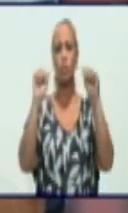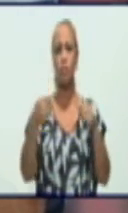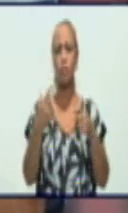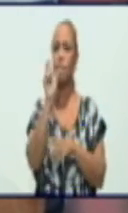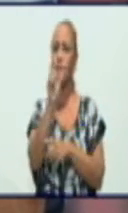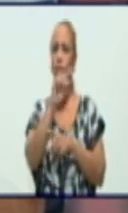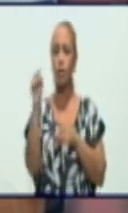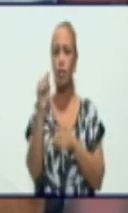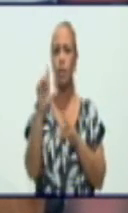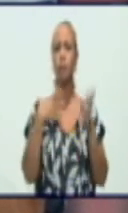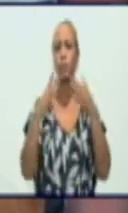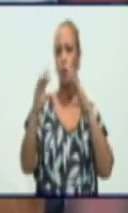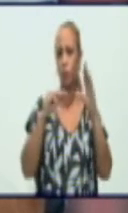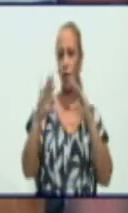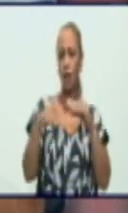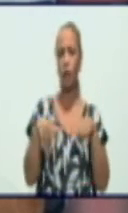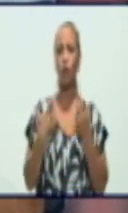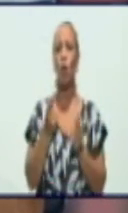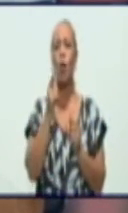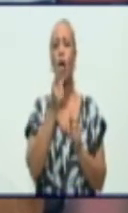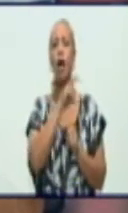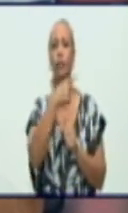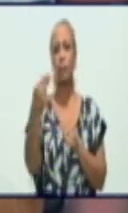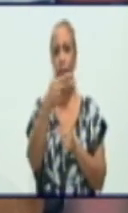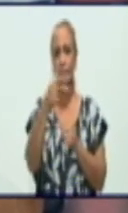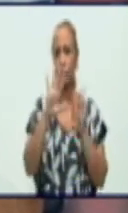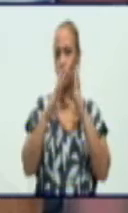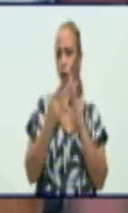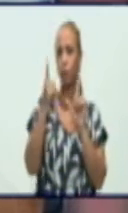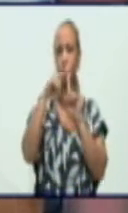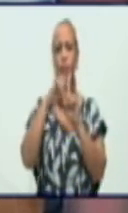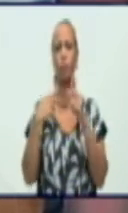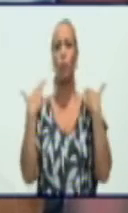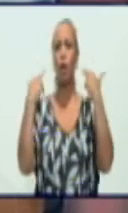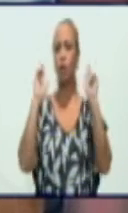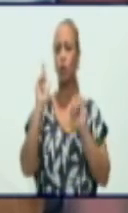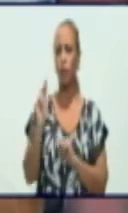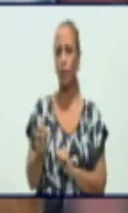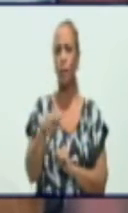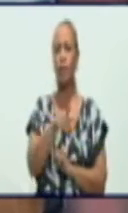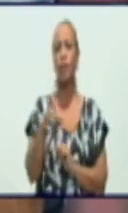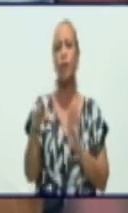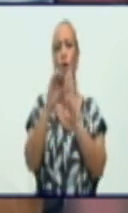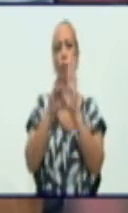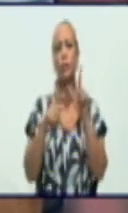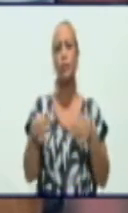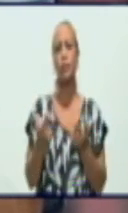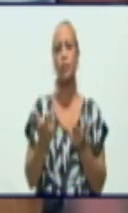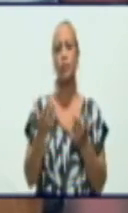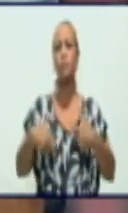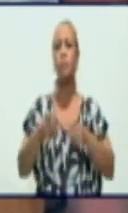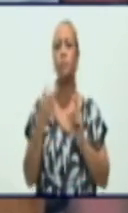fueron comunicando oportunamente a través de los medios nacionales por las autoridades competentes de nuestro Ministerio de la